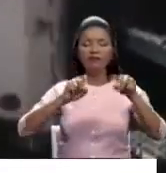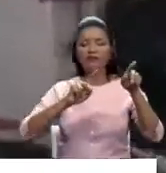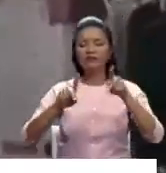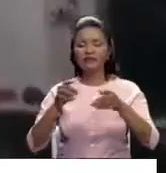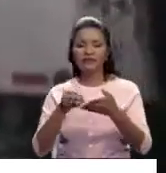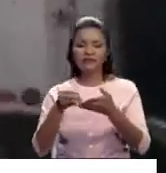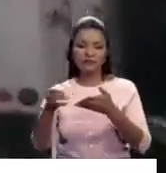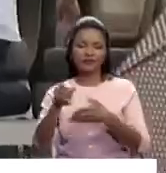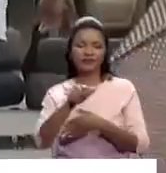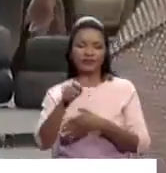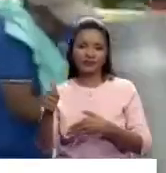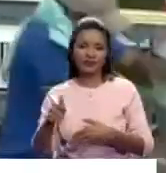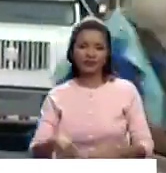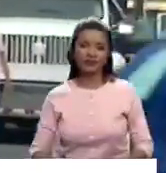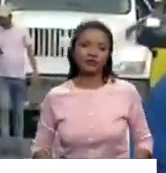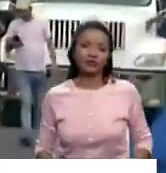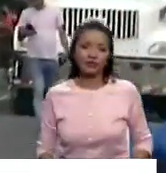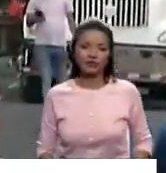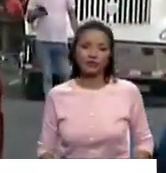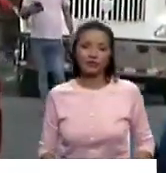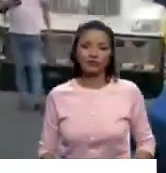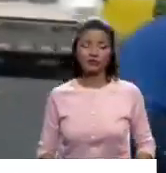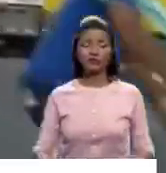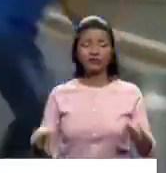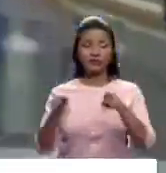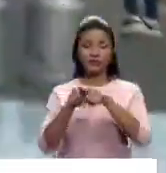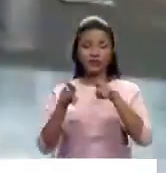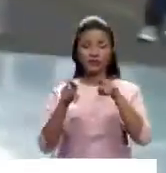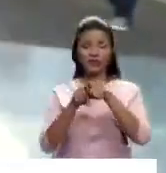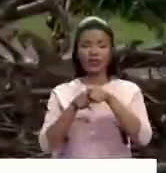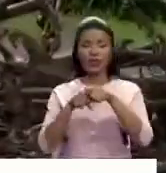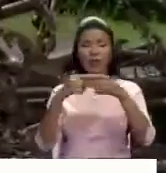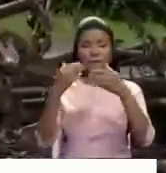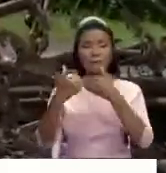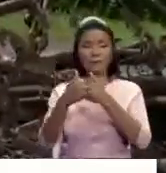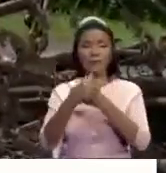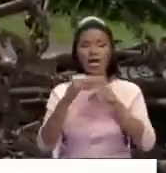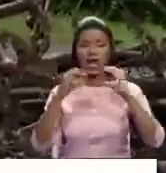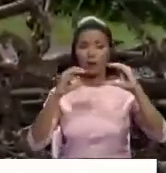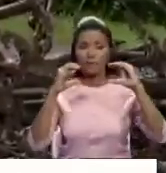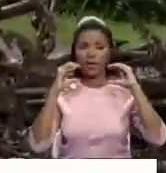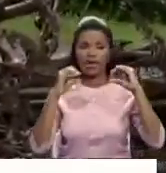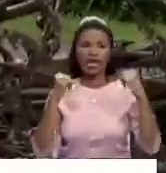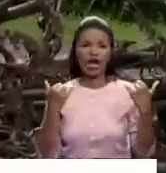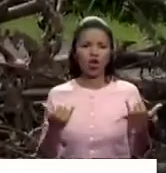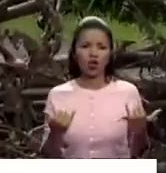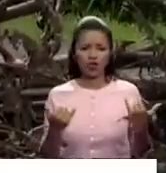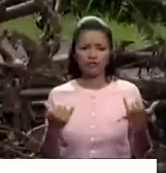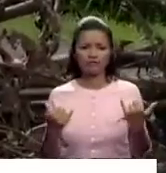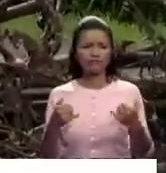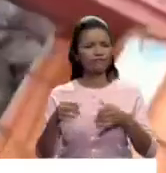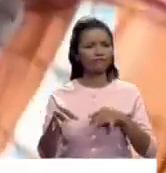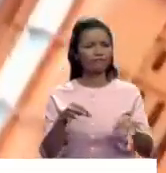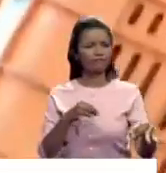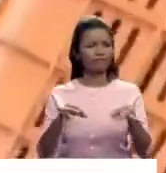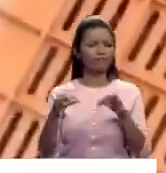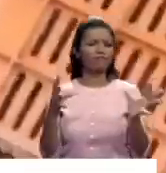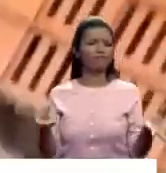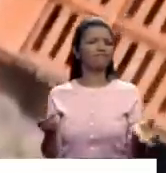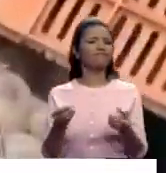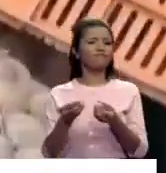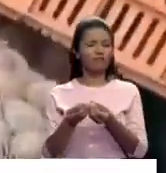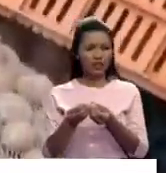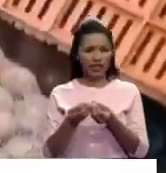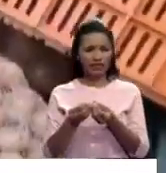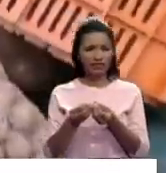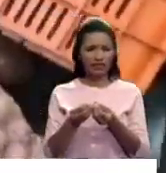consumidores y otros derivados lácteos. También el caso del pan. Pero vamos a escuchar parte de esas declaraciones donde también hace un llamado